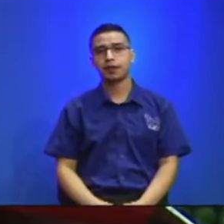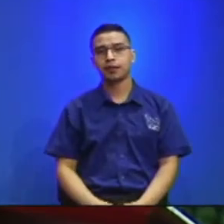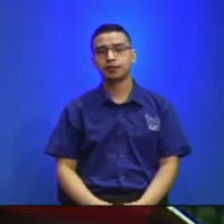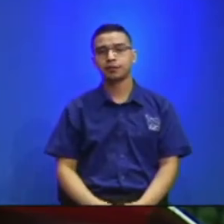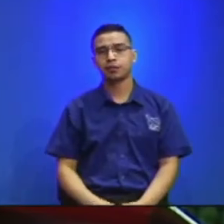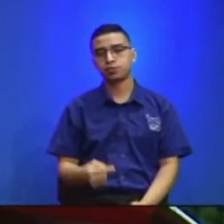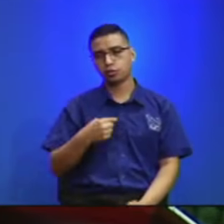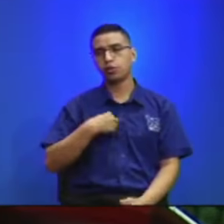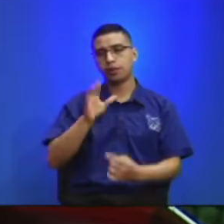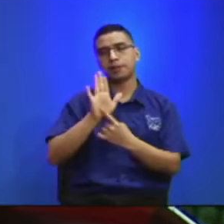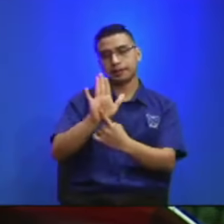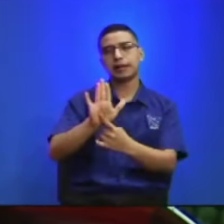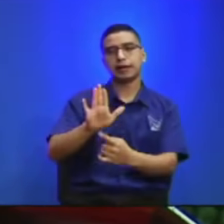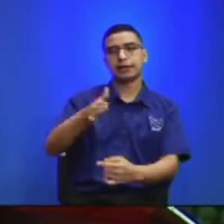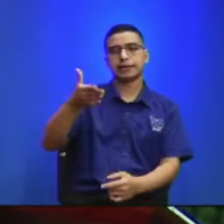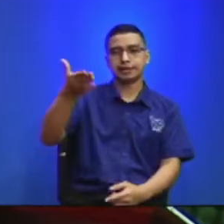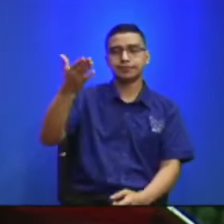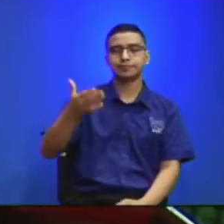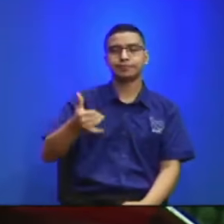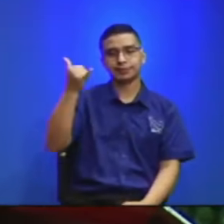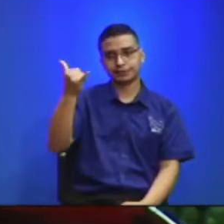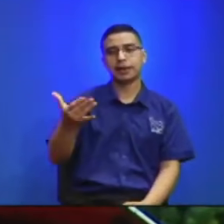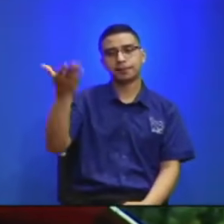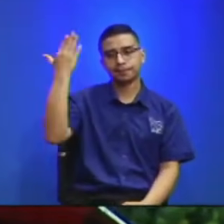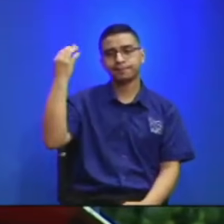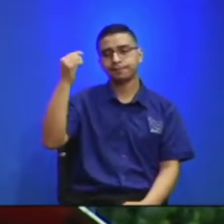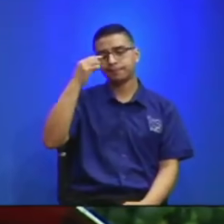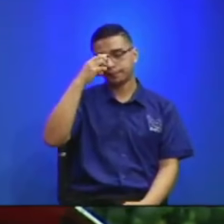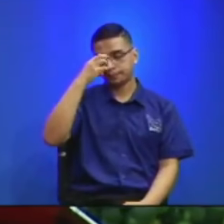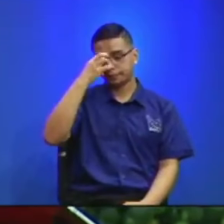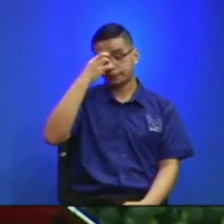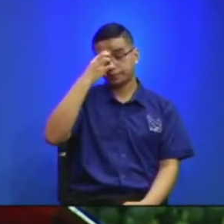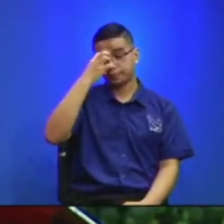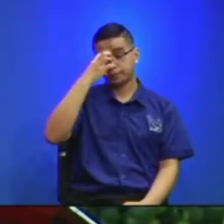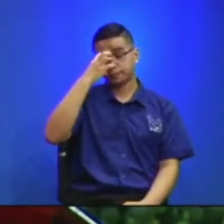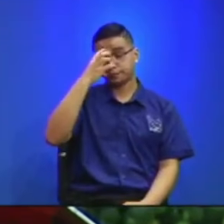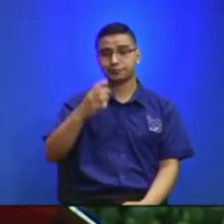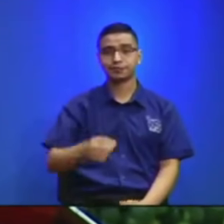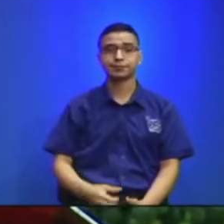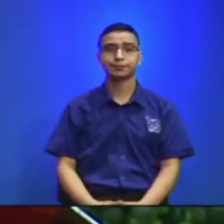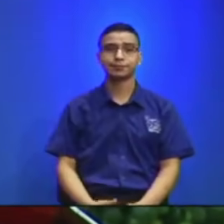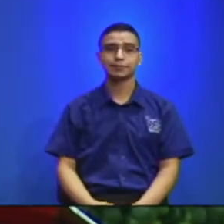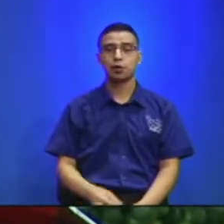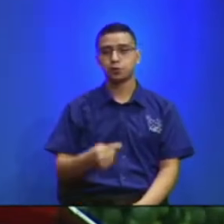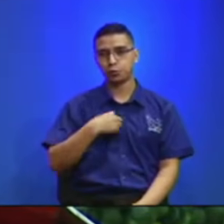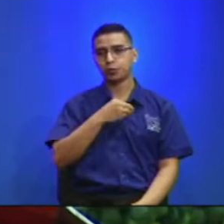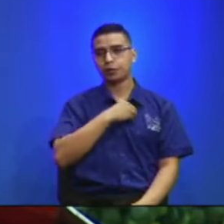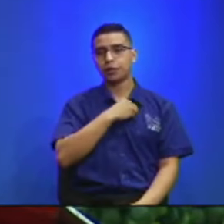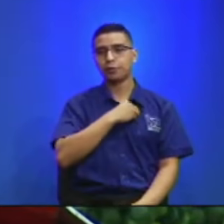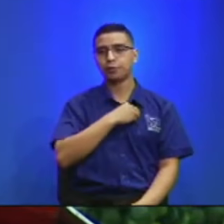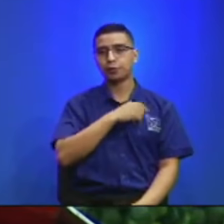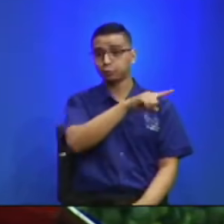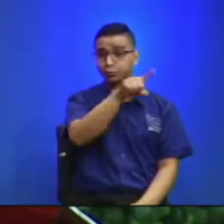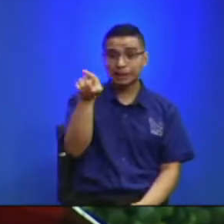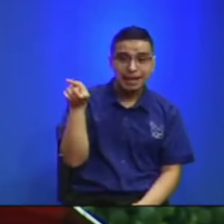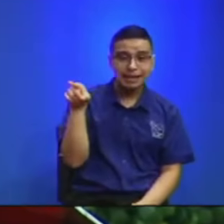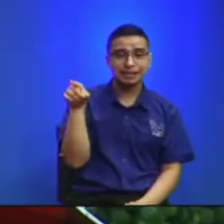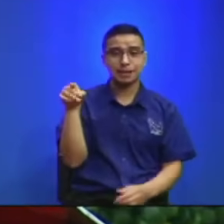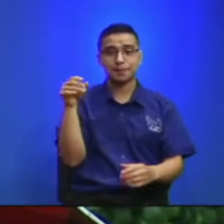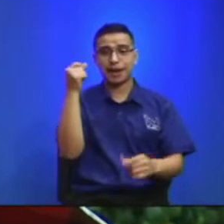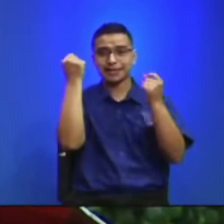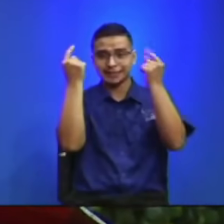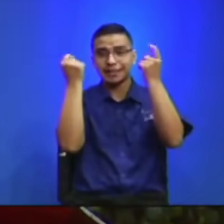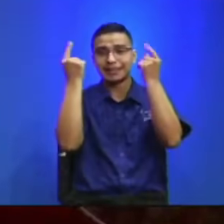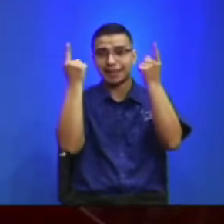primer versículo que escribimos y ahorita voy a saltar la ciudad sólo quiero enfatizar esto tanto hermano vamos a